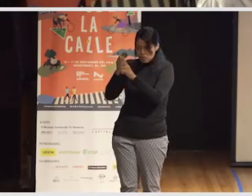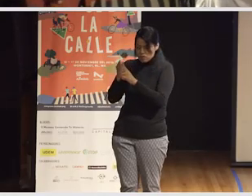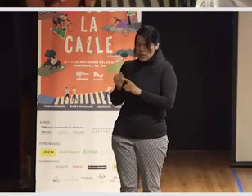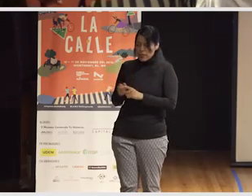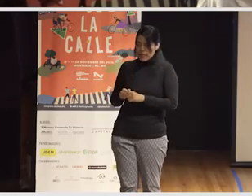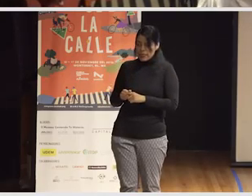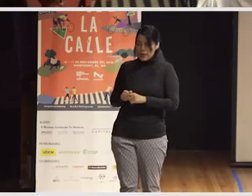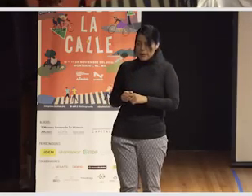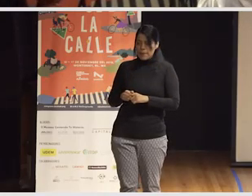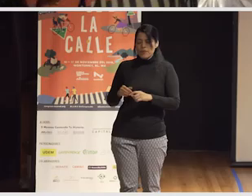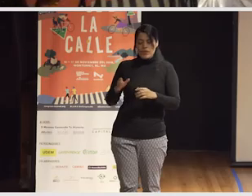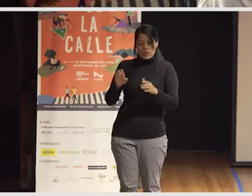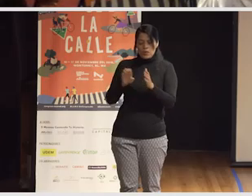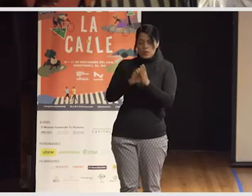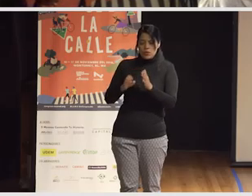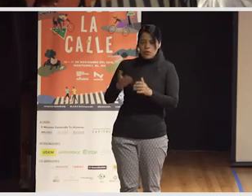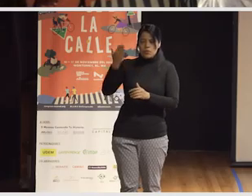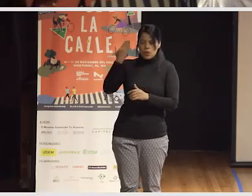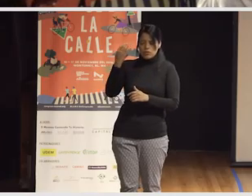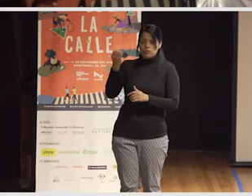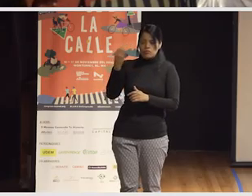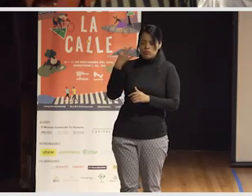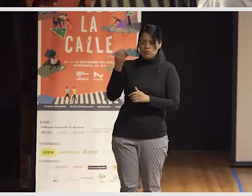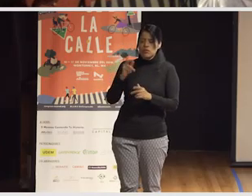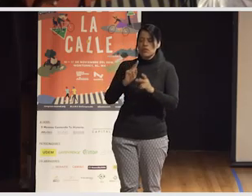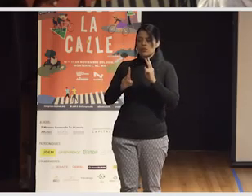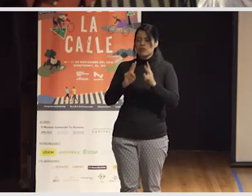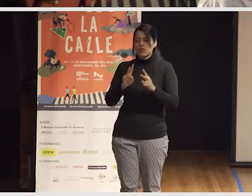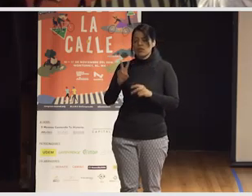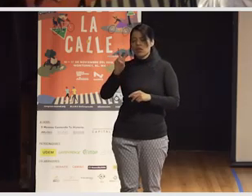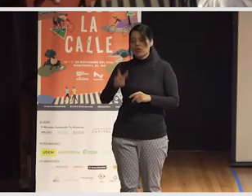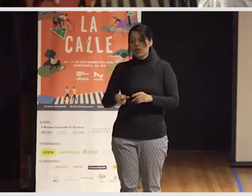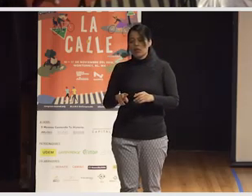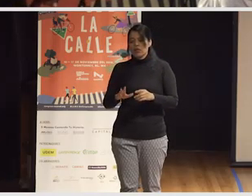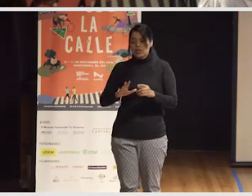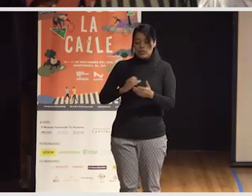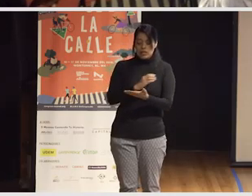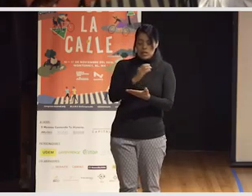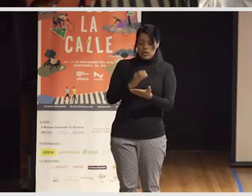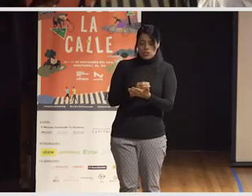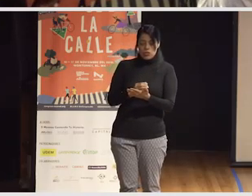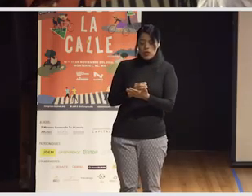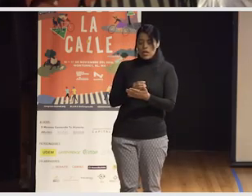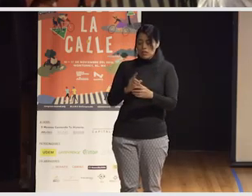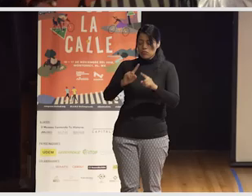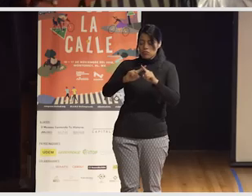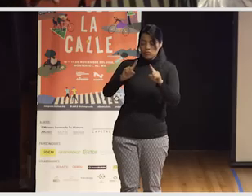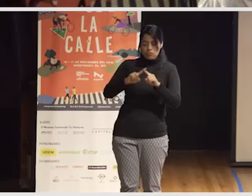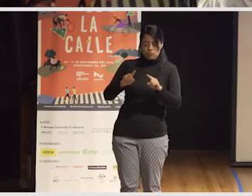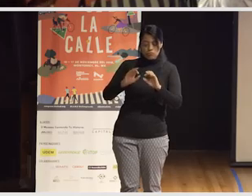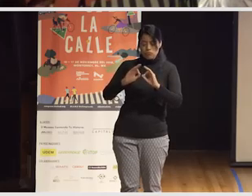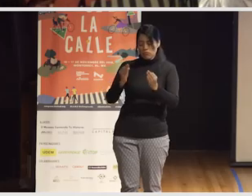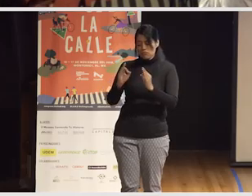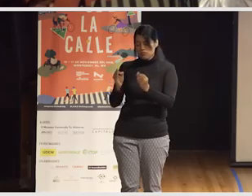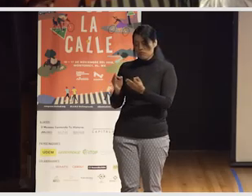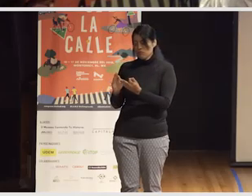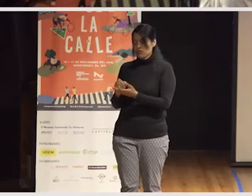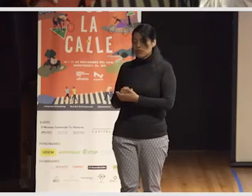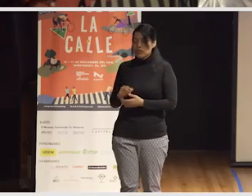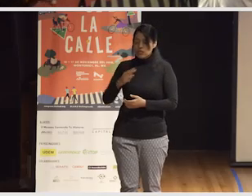obligando al panel anterior se hablaba de una realidad y que las ciudades son espacios complejos entonces realmente tenemos que abonar